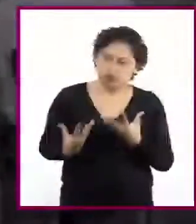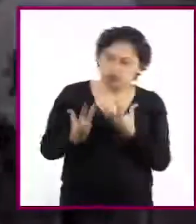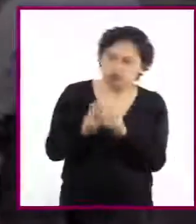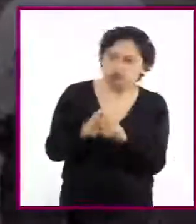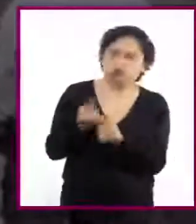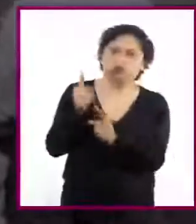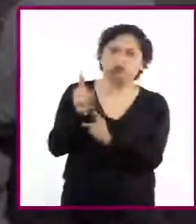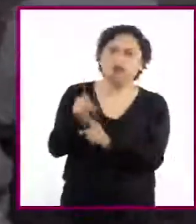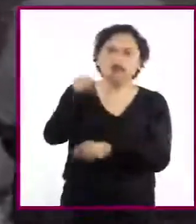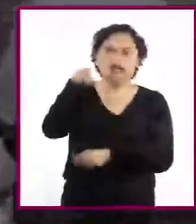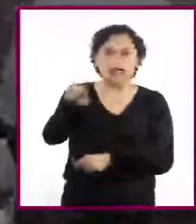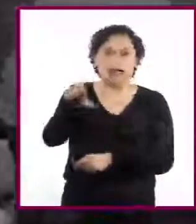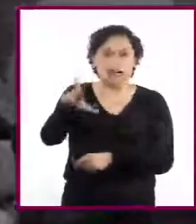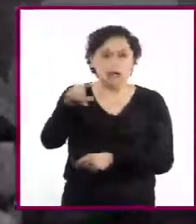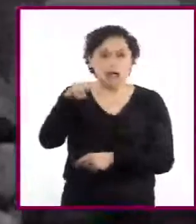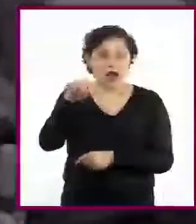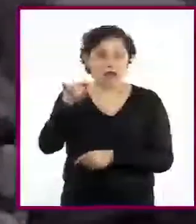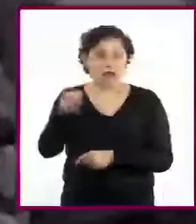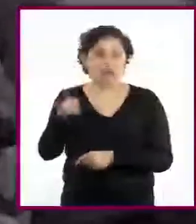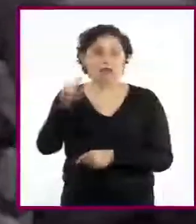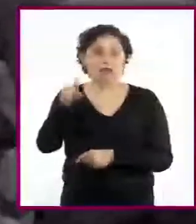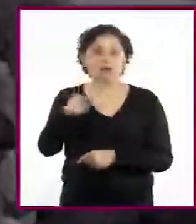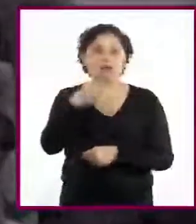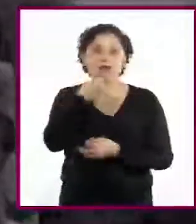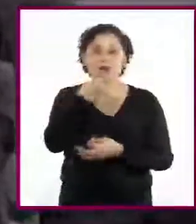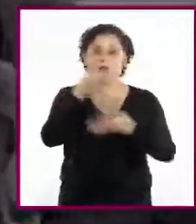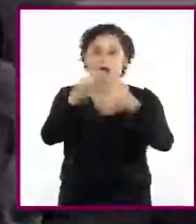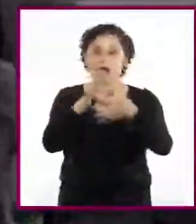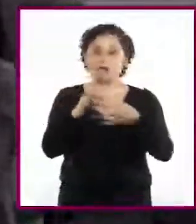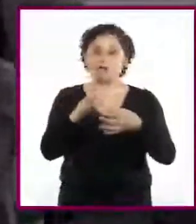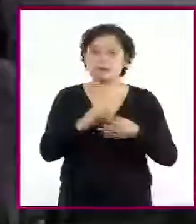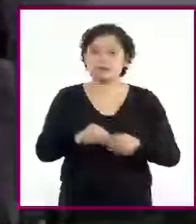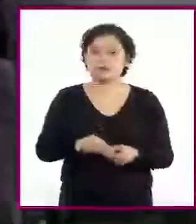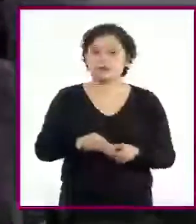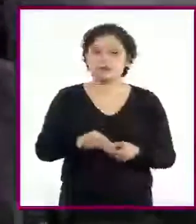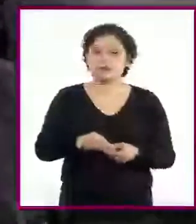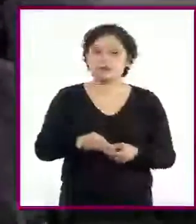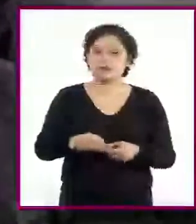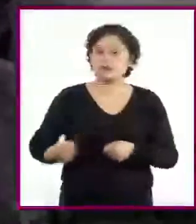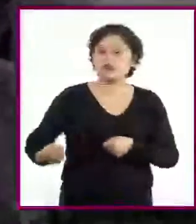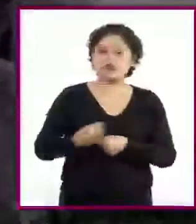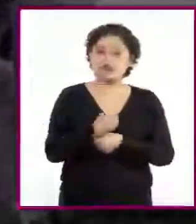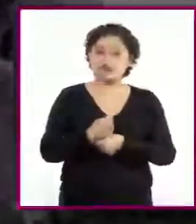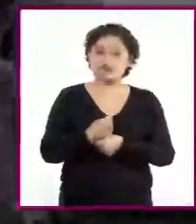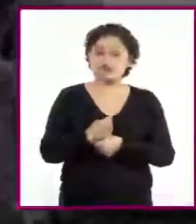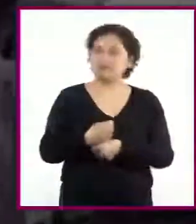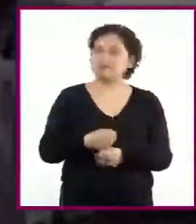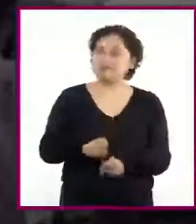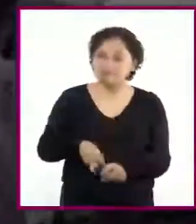un discurso. Debemos enfrentar la violencia con no violencia, dijo.